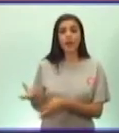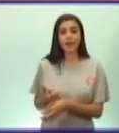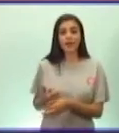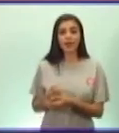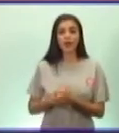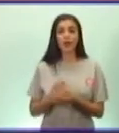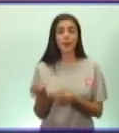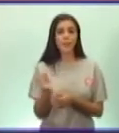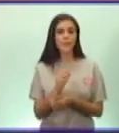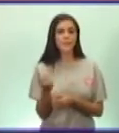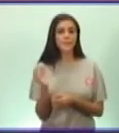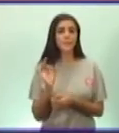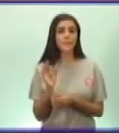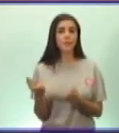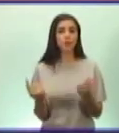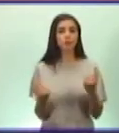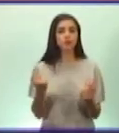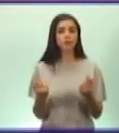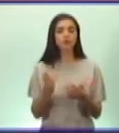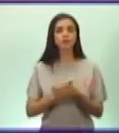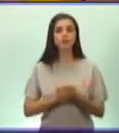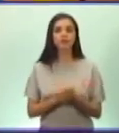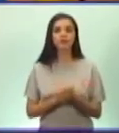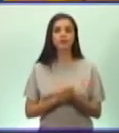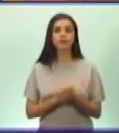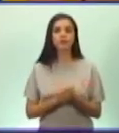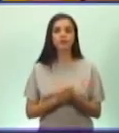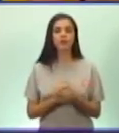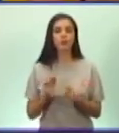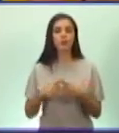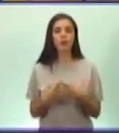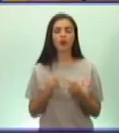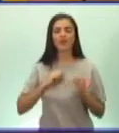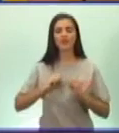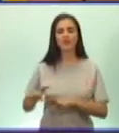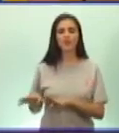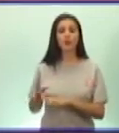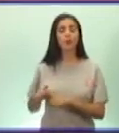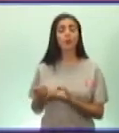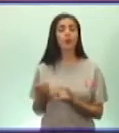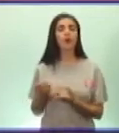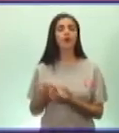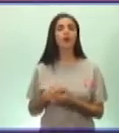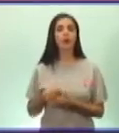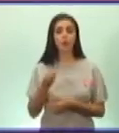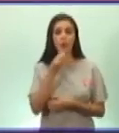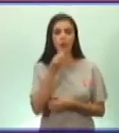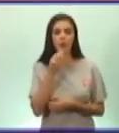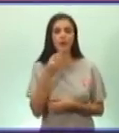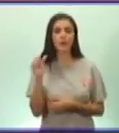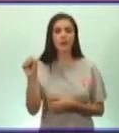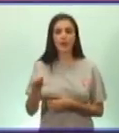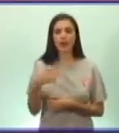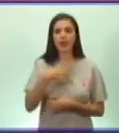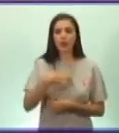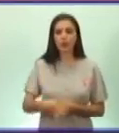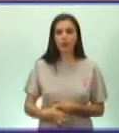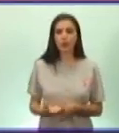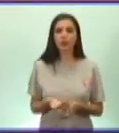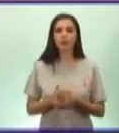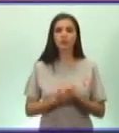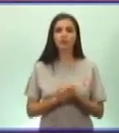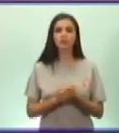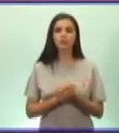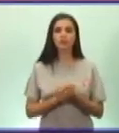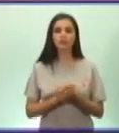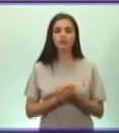el metabolismo tiene que eliminar esas moléculas de desecho? Porque si no las elimina, pueden volverse tóxicas o simplemente